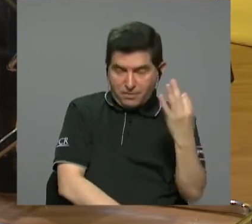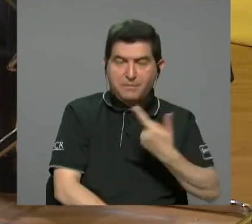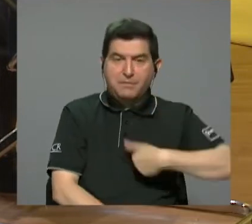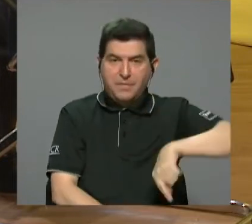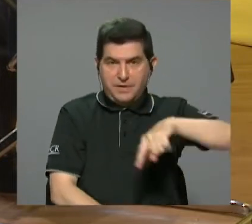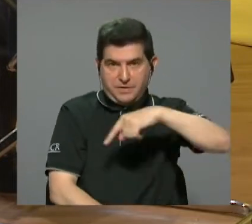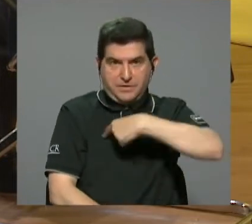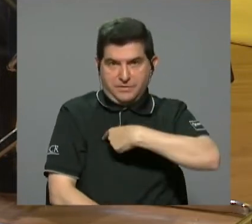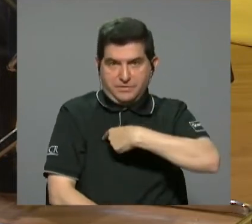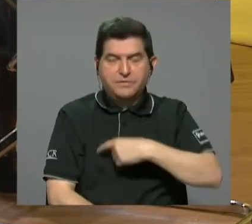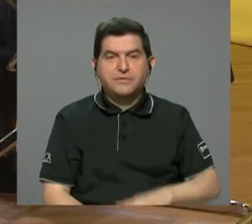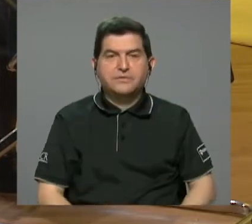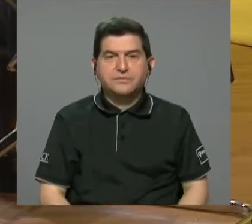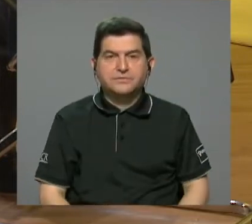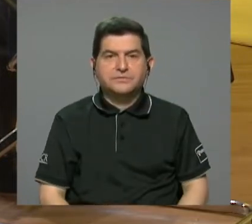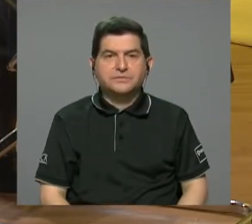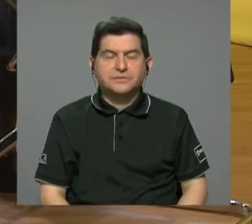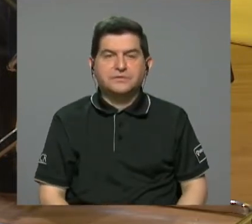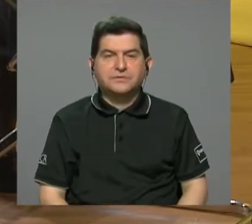tener, por ejemplo,